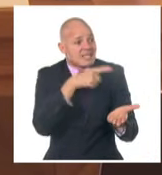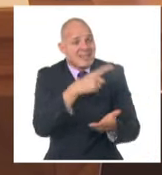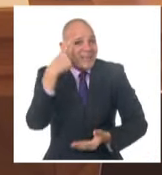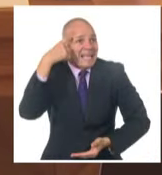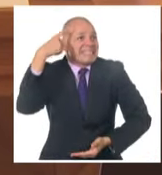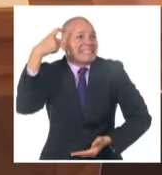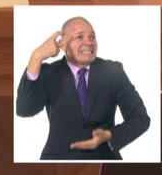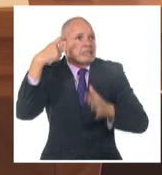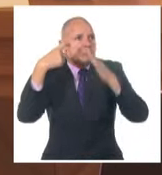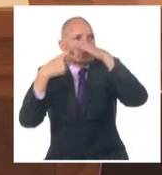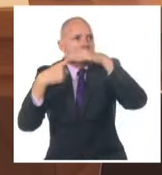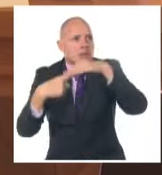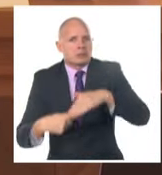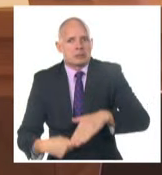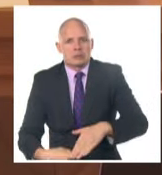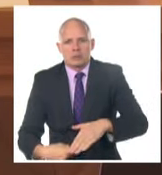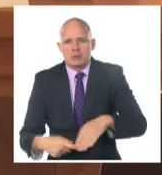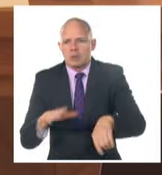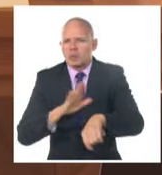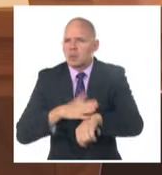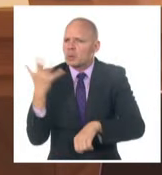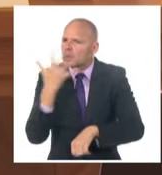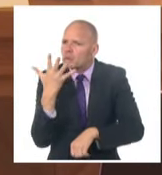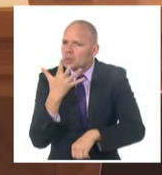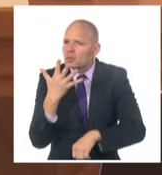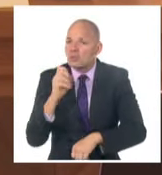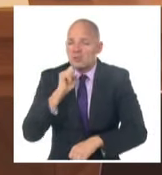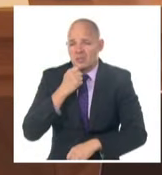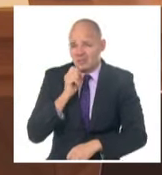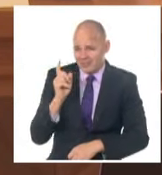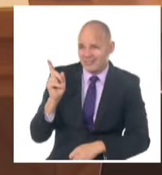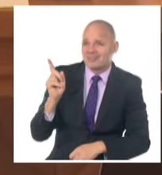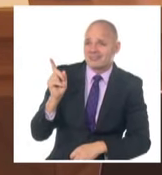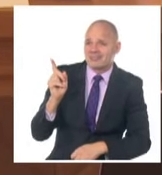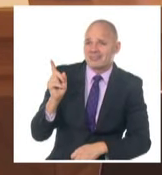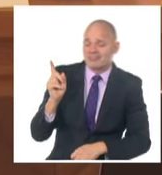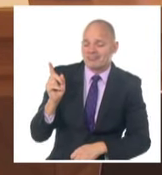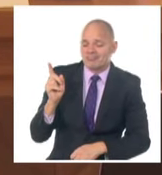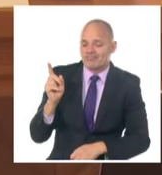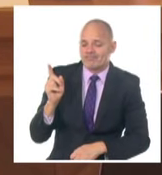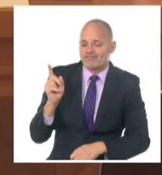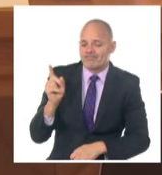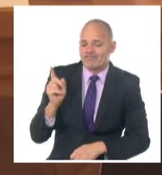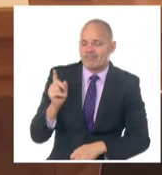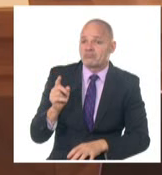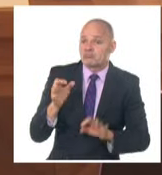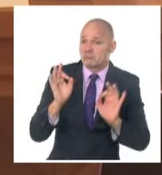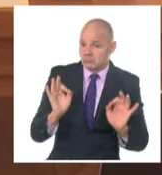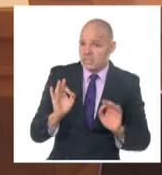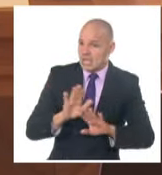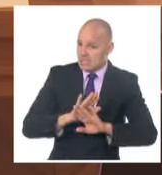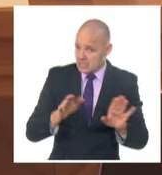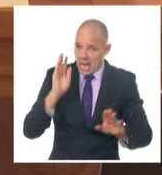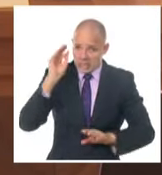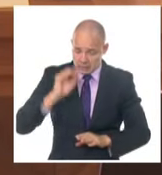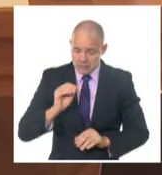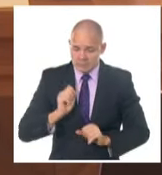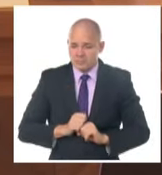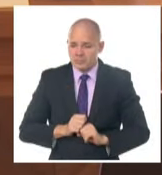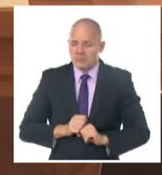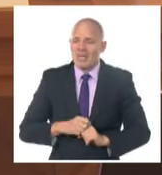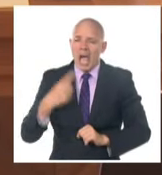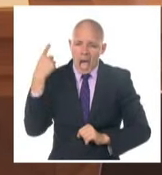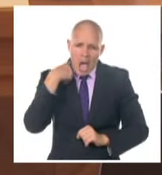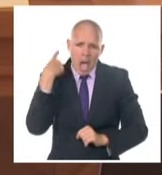circunstancias, apreciamos aún más el firme rechazo del movimiento no alineado a